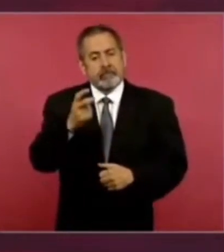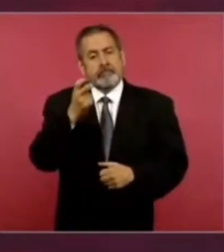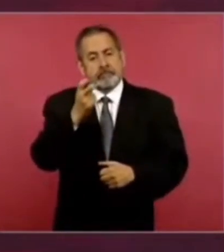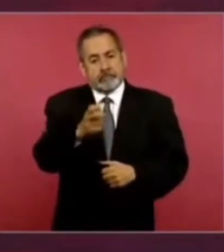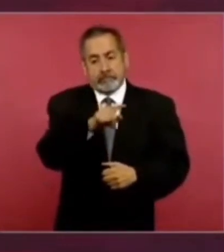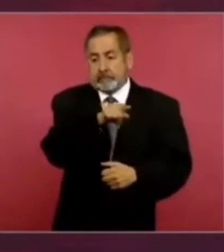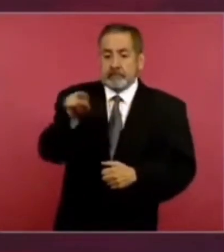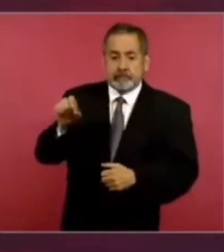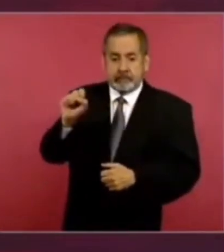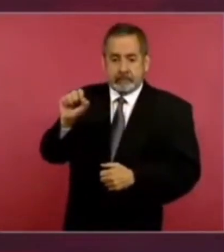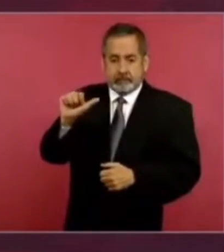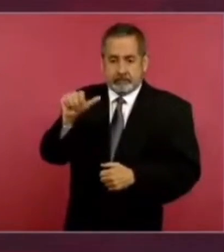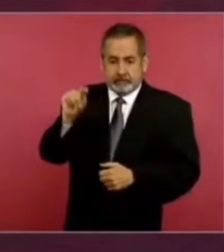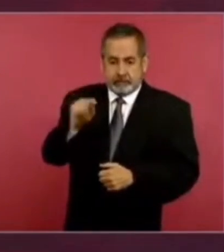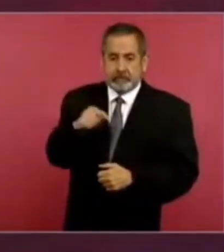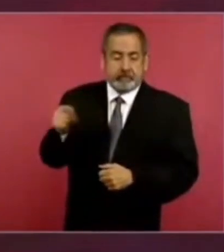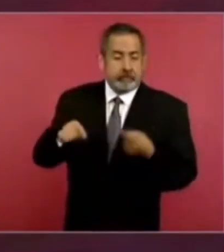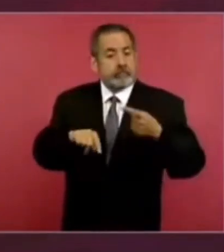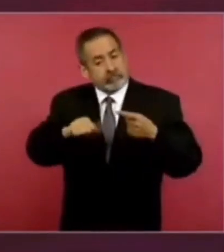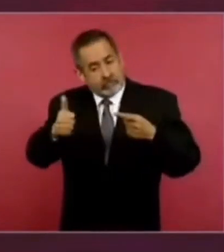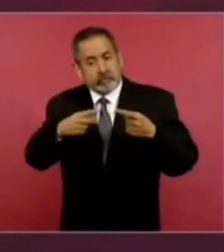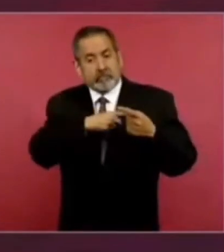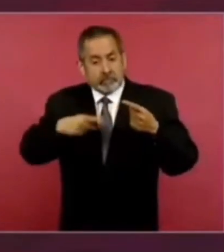tan buen técnico, ¿no?,